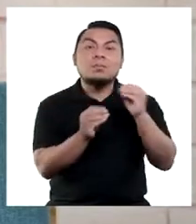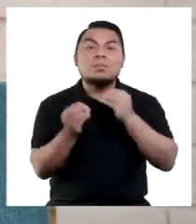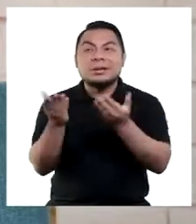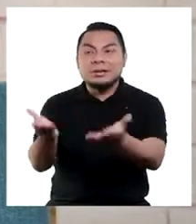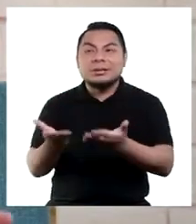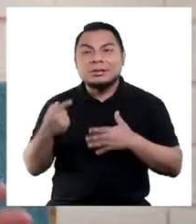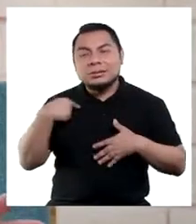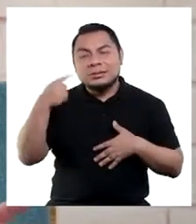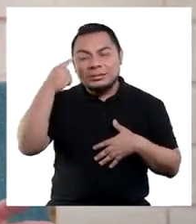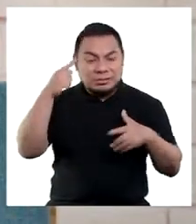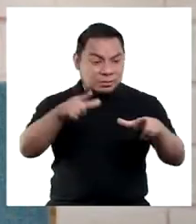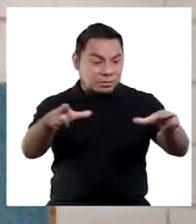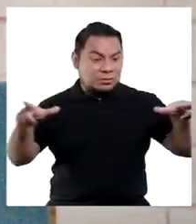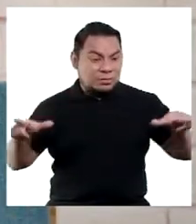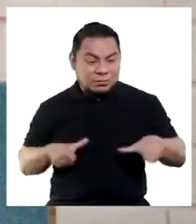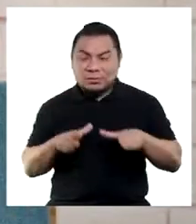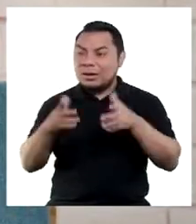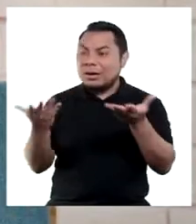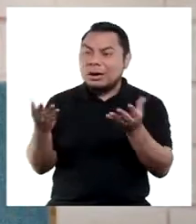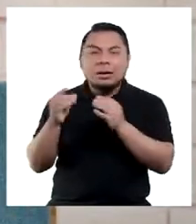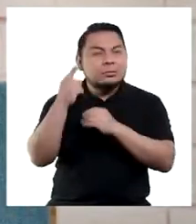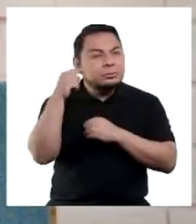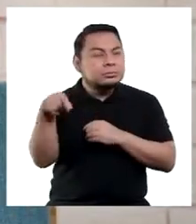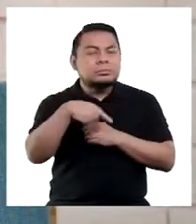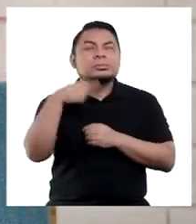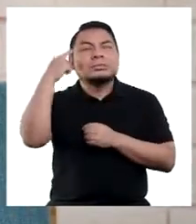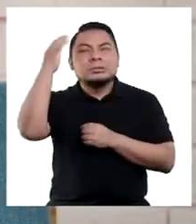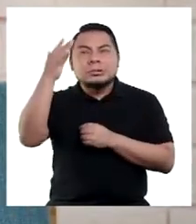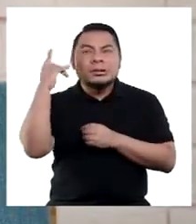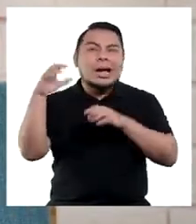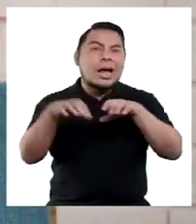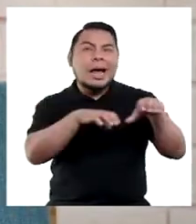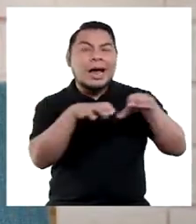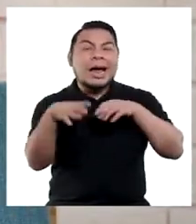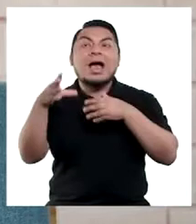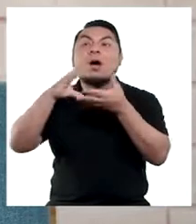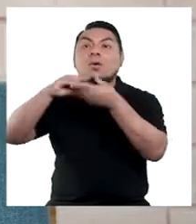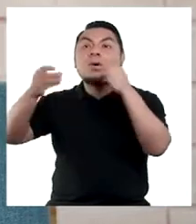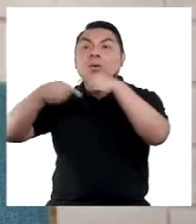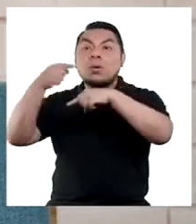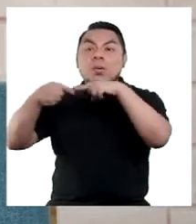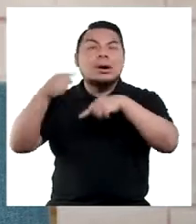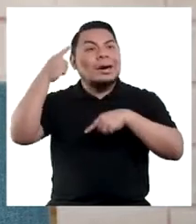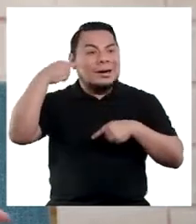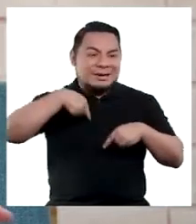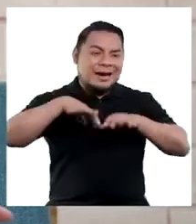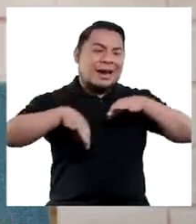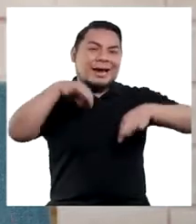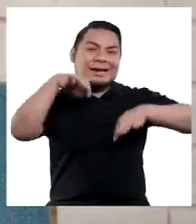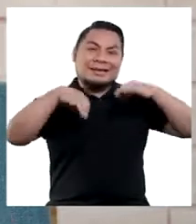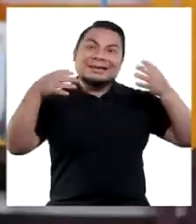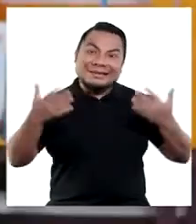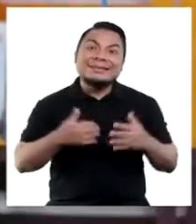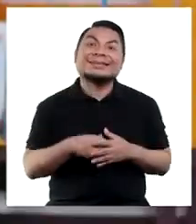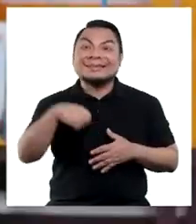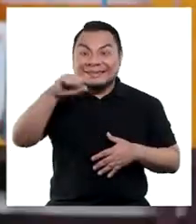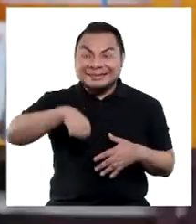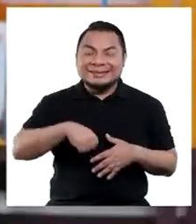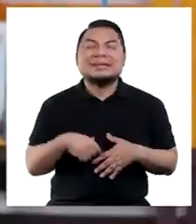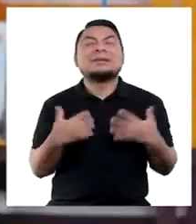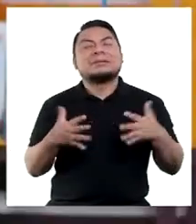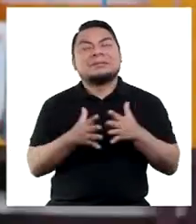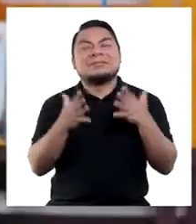que nos invita a explorar el espacio que nos rodea mientras realizamos las acciones que hacen los personajes de la historia sí